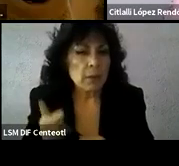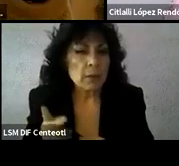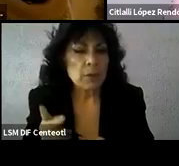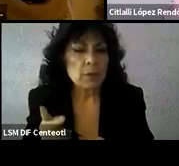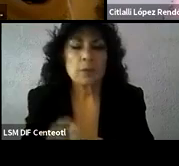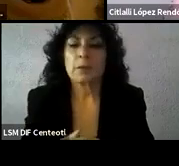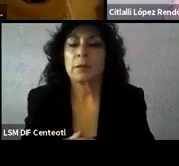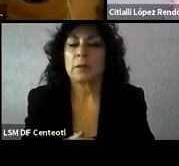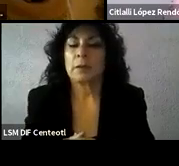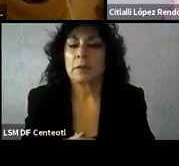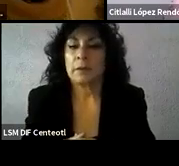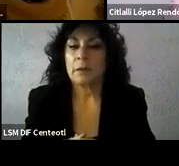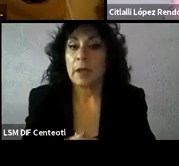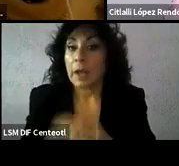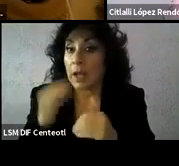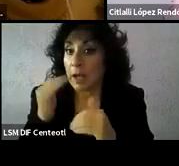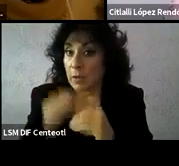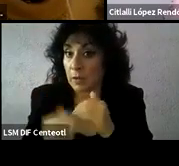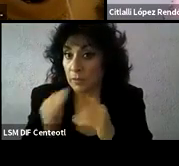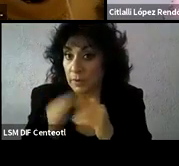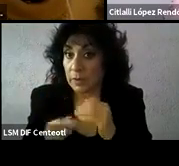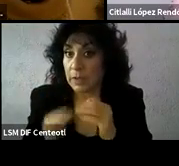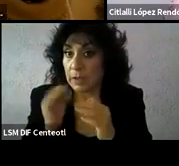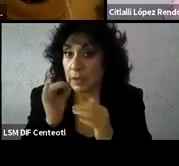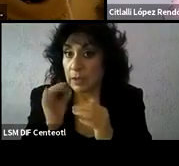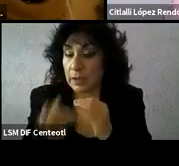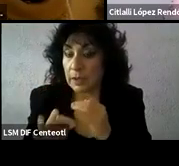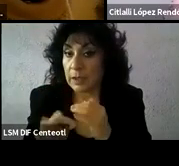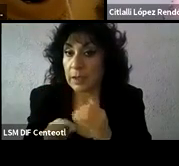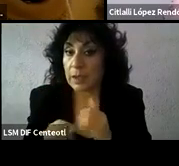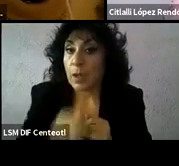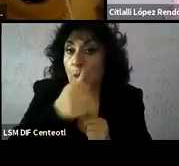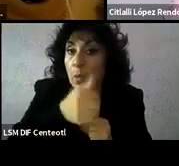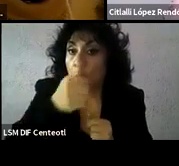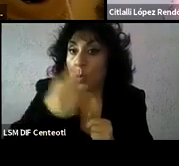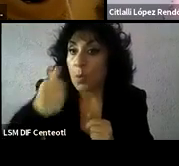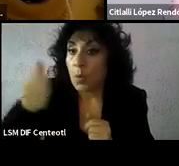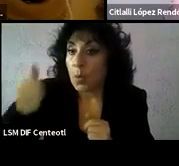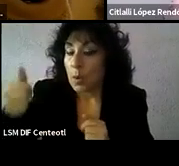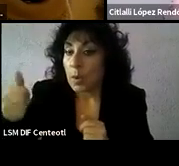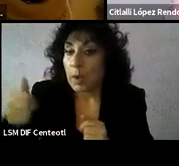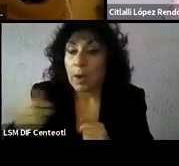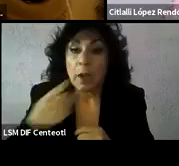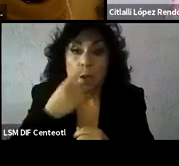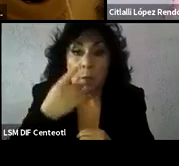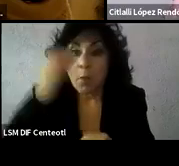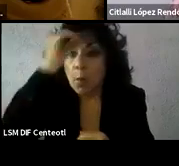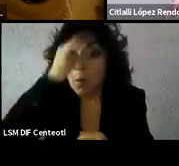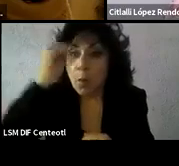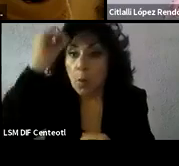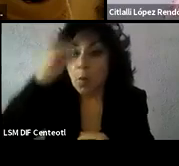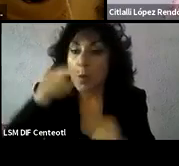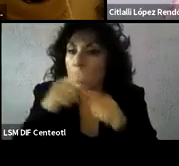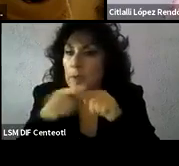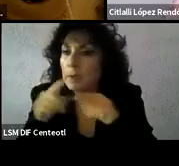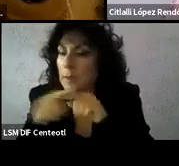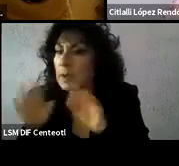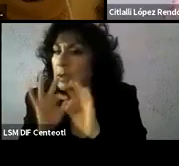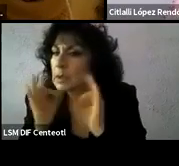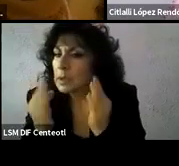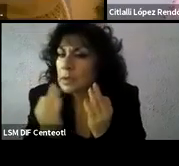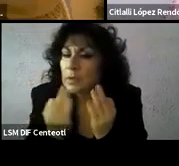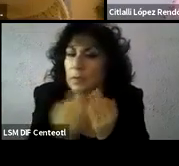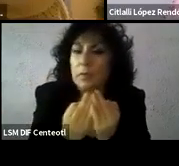final cada una de ustedes fue abonando diferentes ejes por los cuales vamos reconociendo la